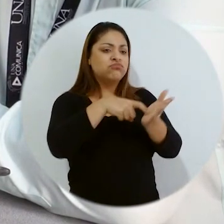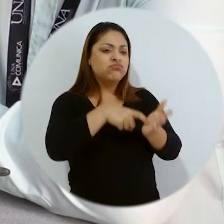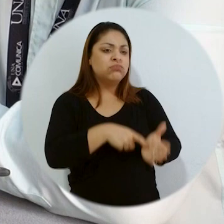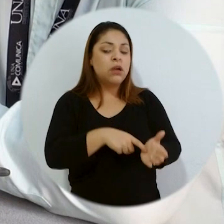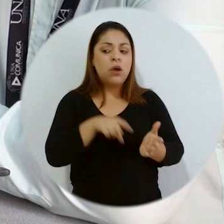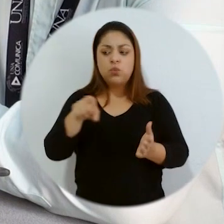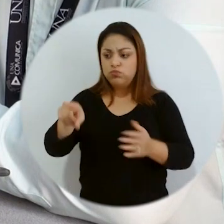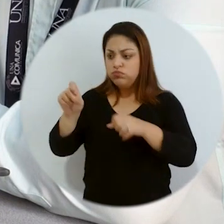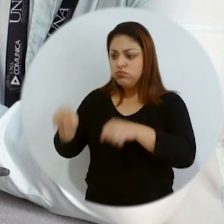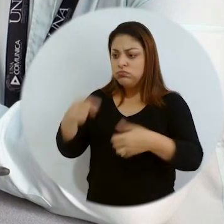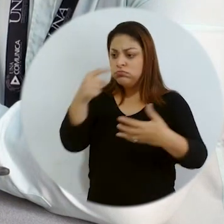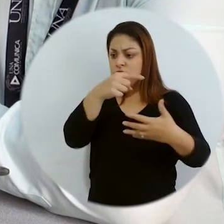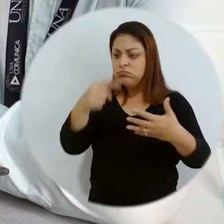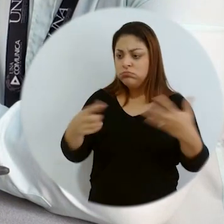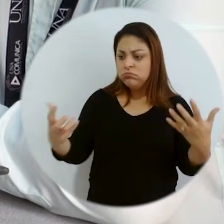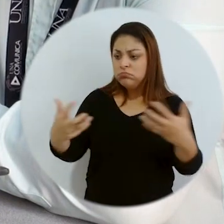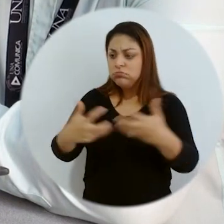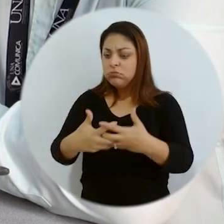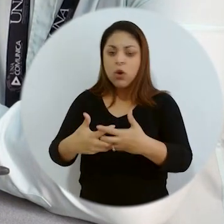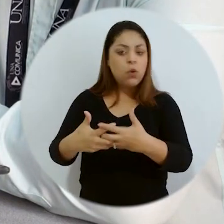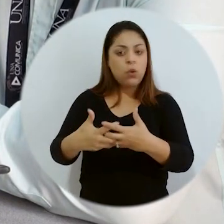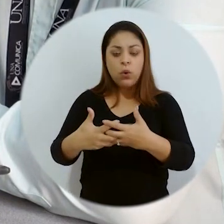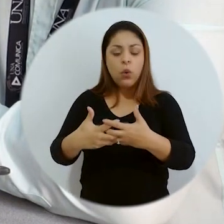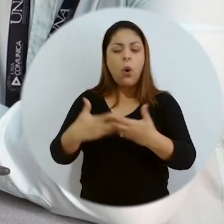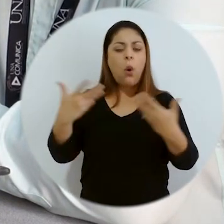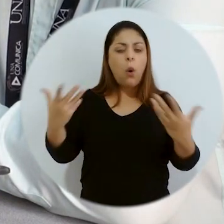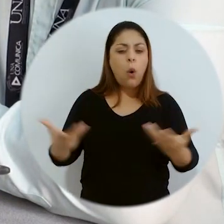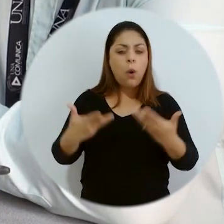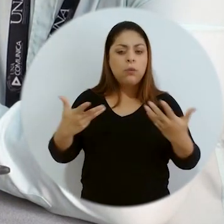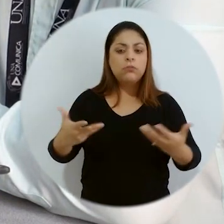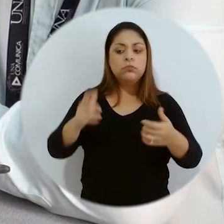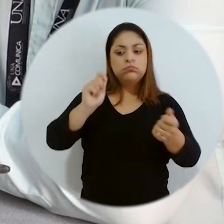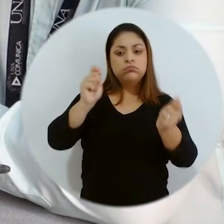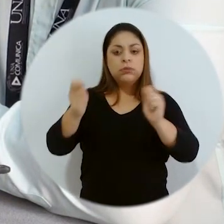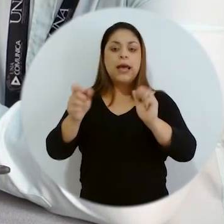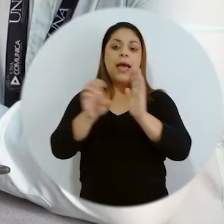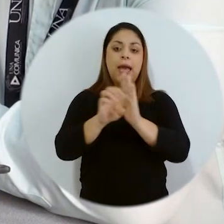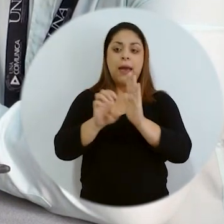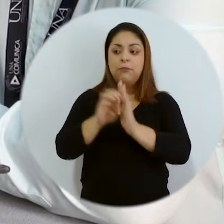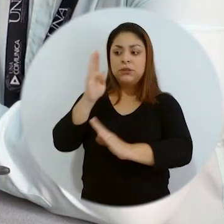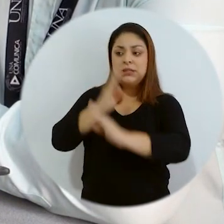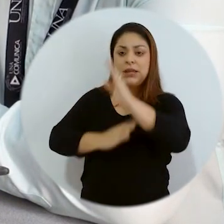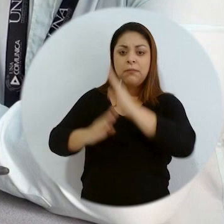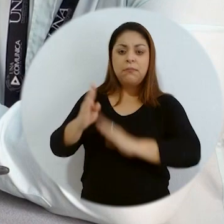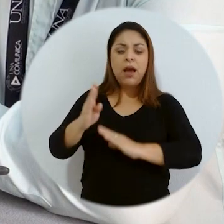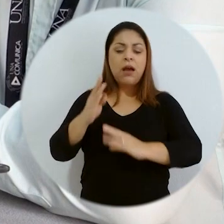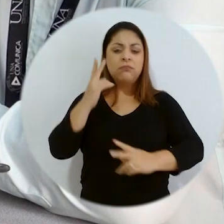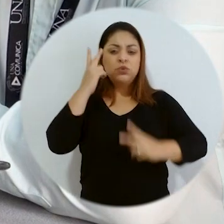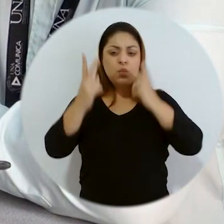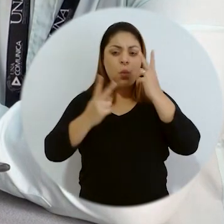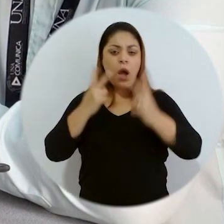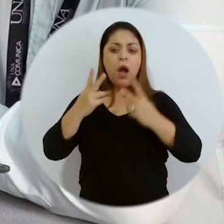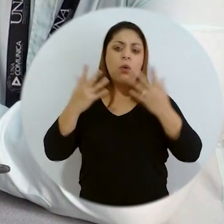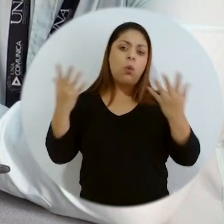demanda y ver las condiciones que tiene cada uno de los estudiantes, ¿verdad? Si es una condición de discapacidad visual o es una condición de